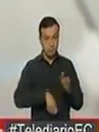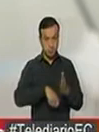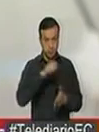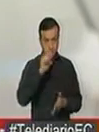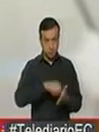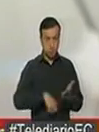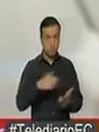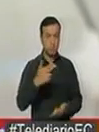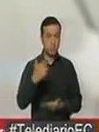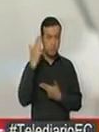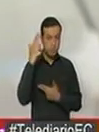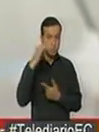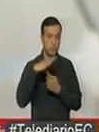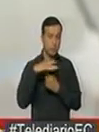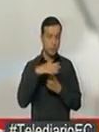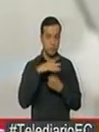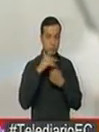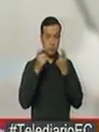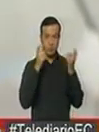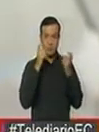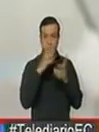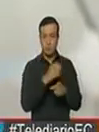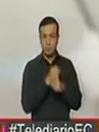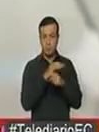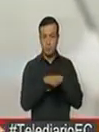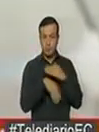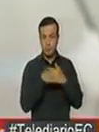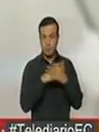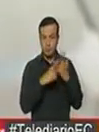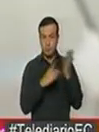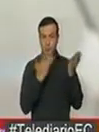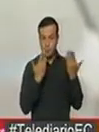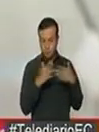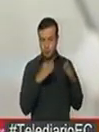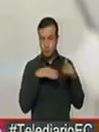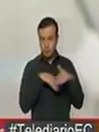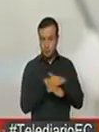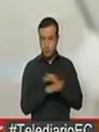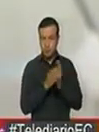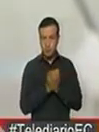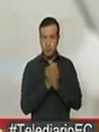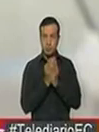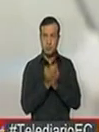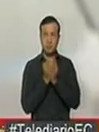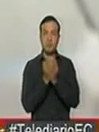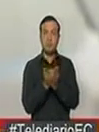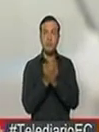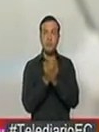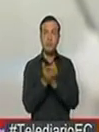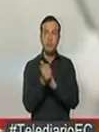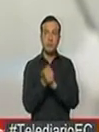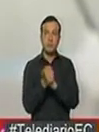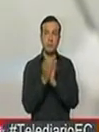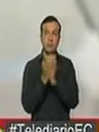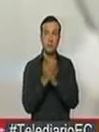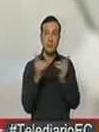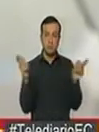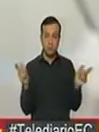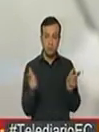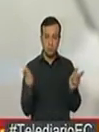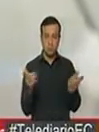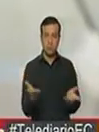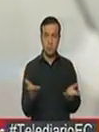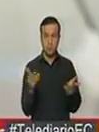Nacional, Parque Nacional, Agencia de Biocontrol de Seguridad, también puede ingresar a embarcaciones directamente, veleros pequeños de un